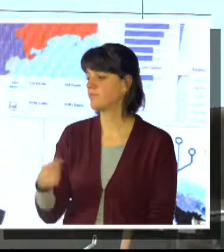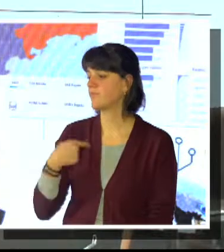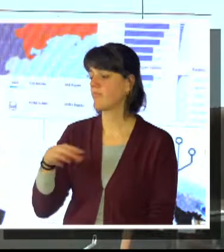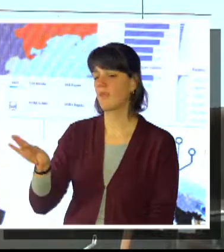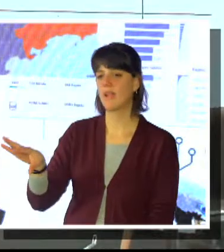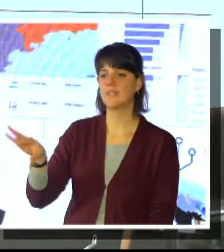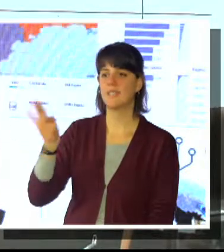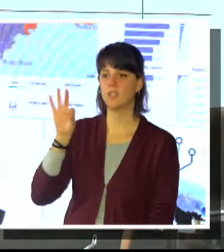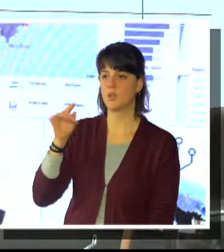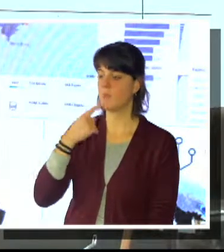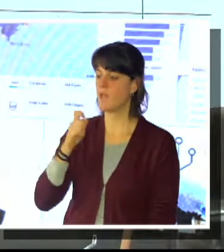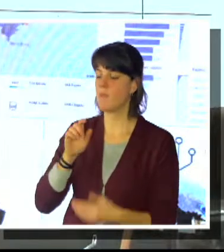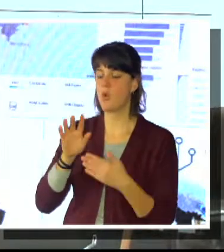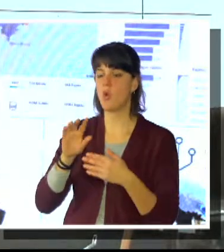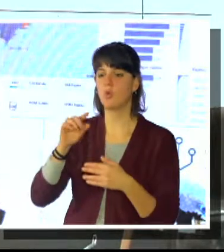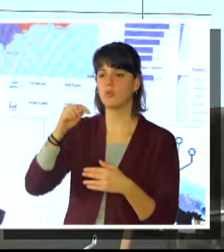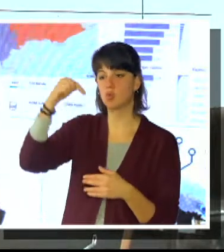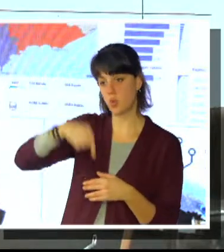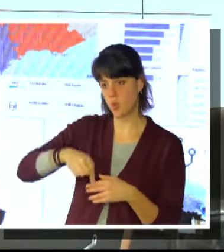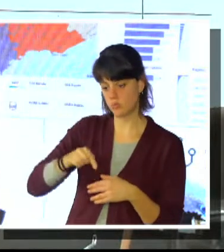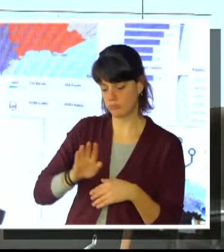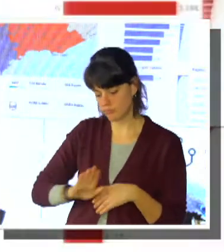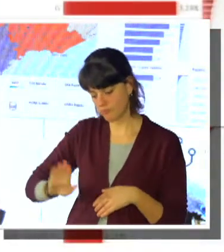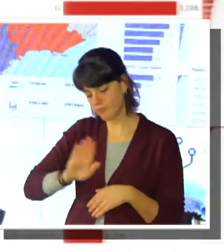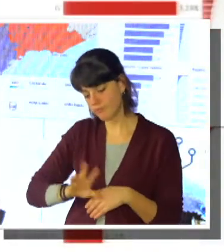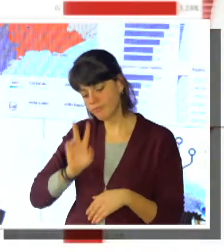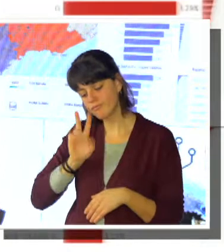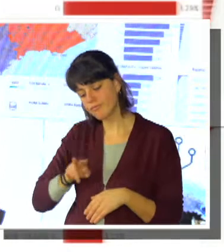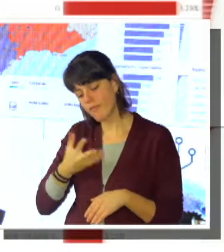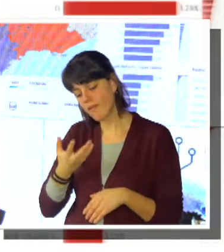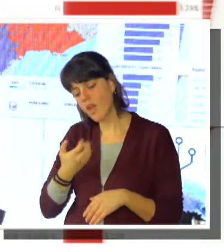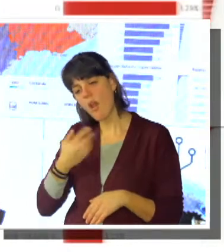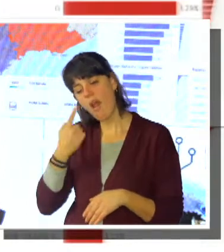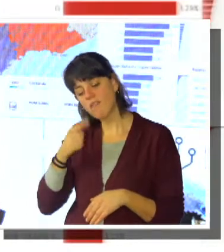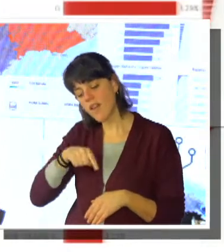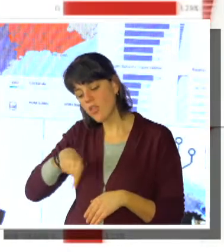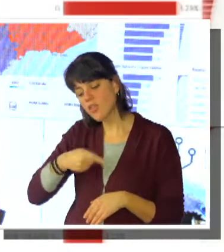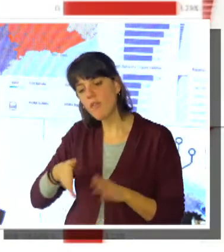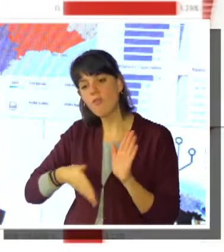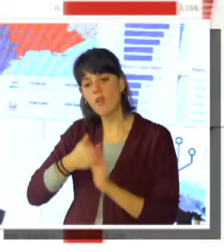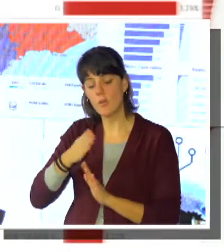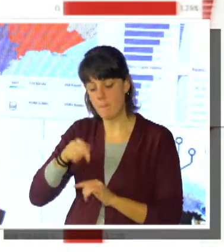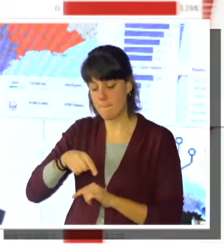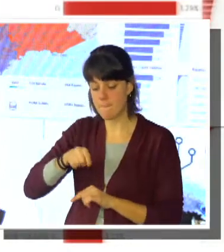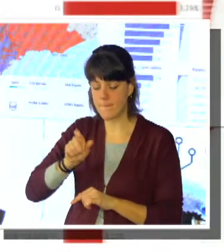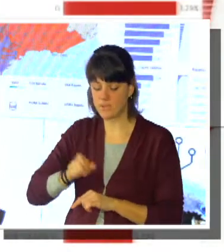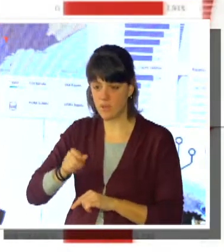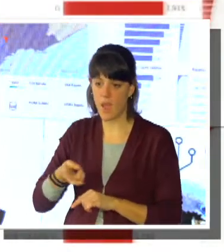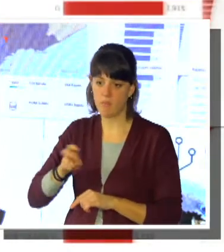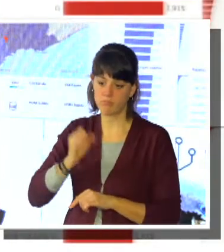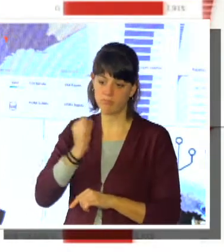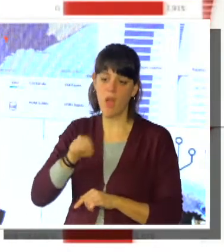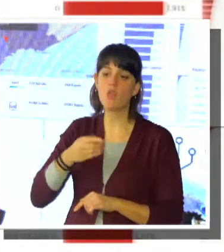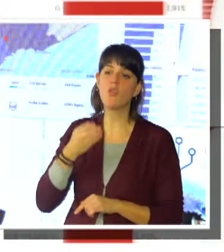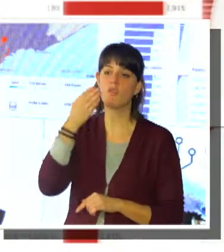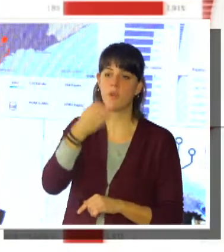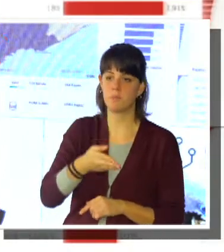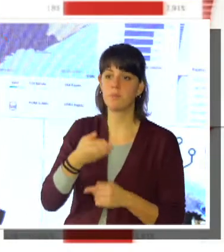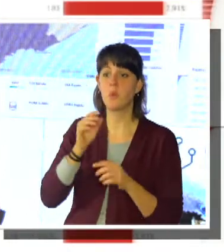calcular la velocidad promedio para todas las líneas que pasaron entre esas dos paradas, lo cual lleva aproximadamente 50 y 60 minutos